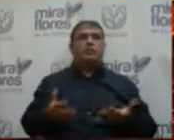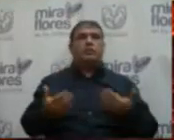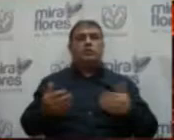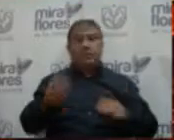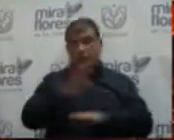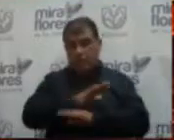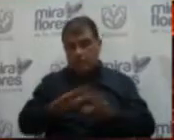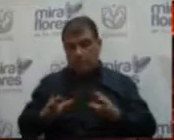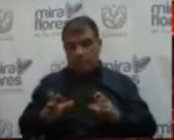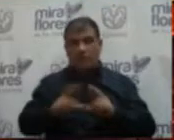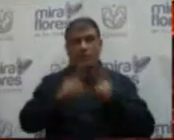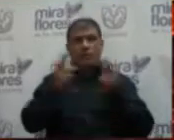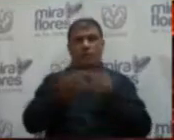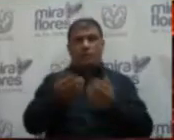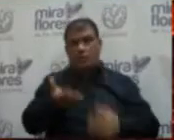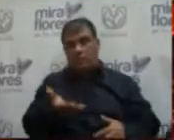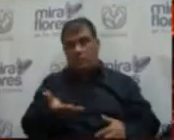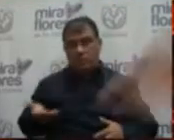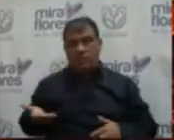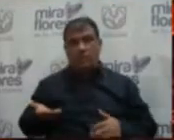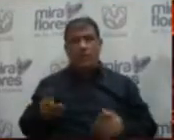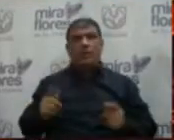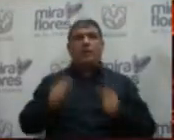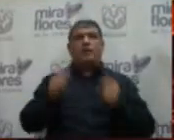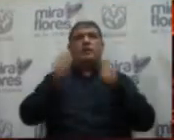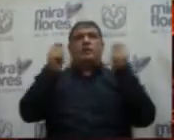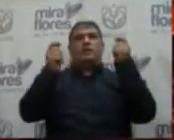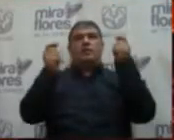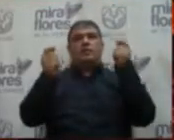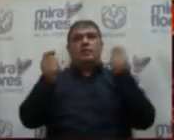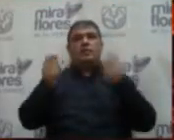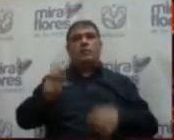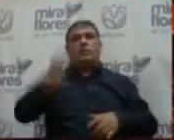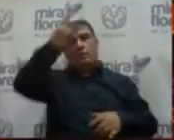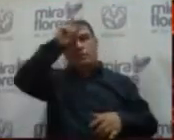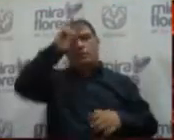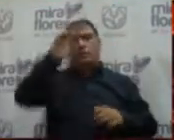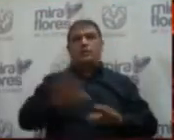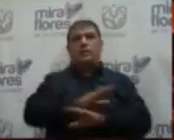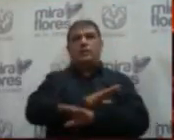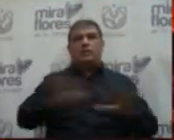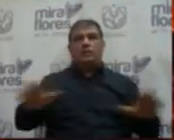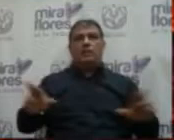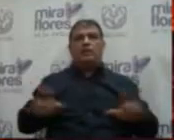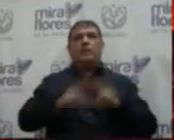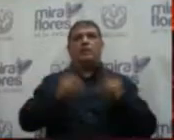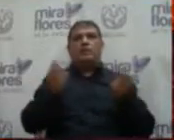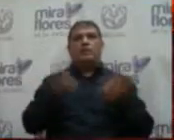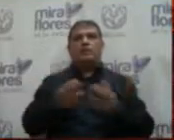una vez que termine la sesión, invitarlos a celebrar por nuestra patria. Se levanta la sesión.